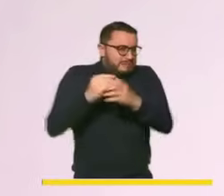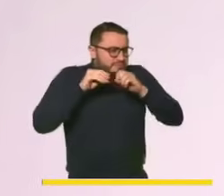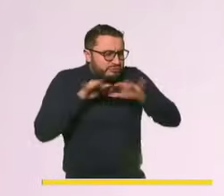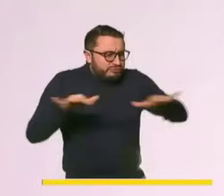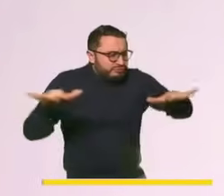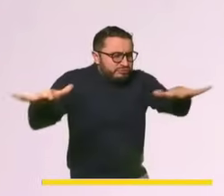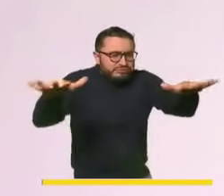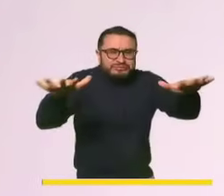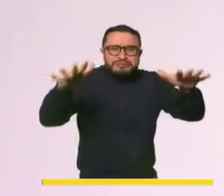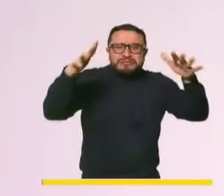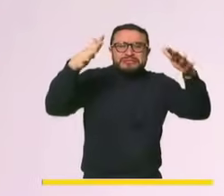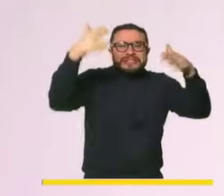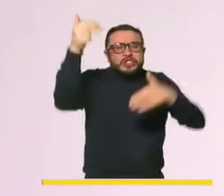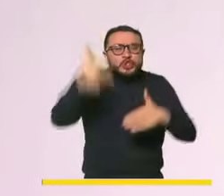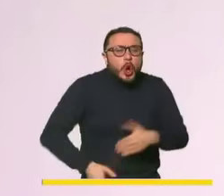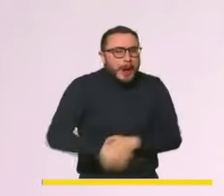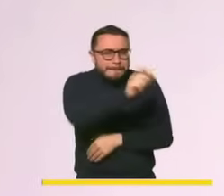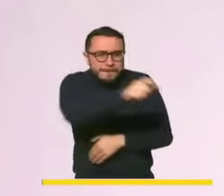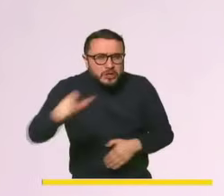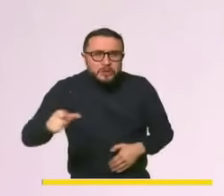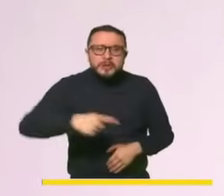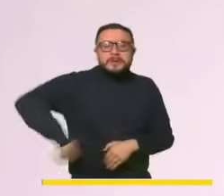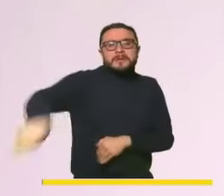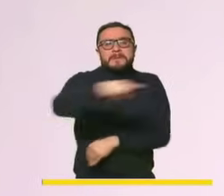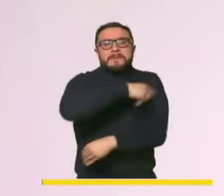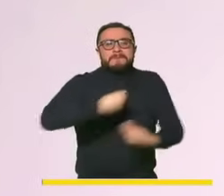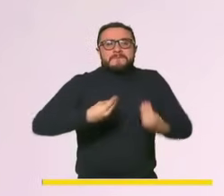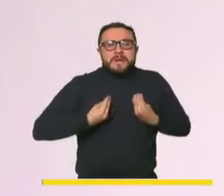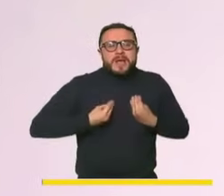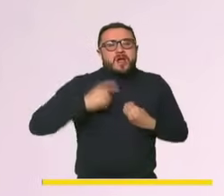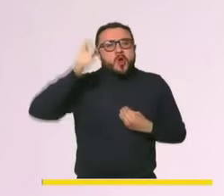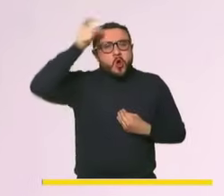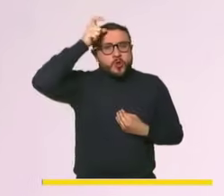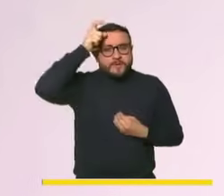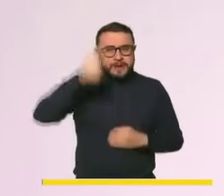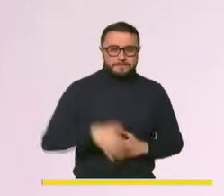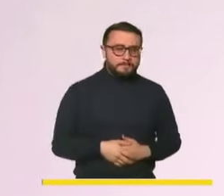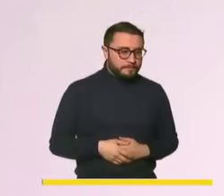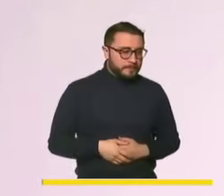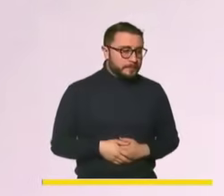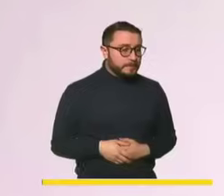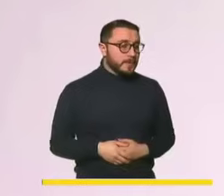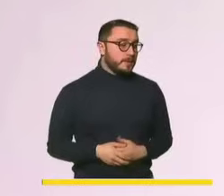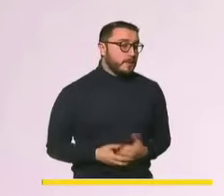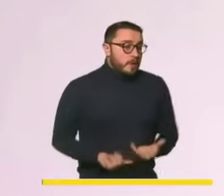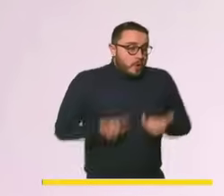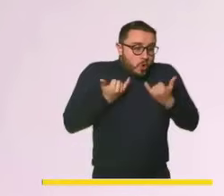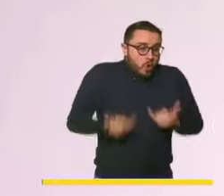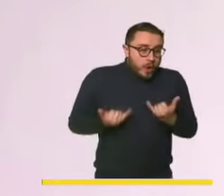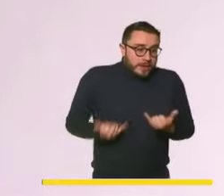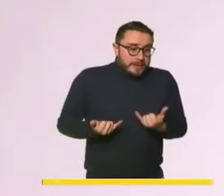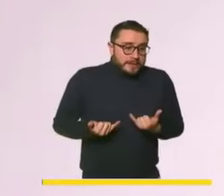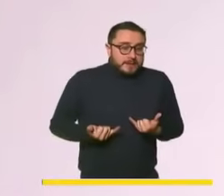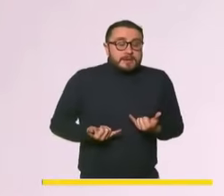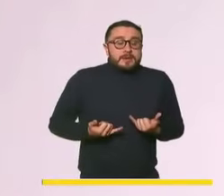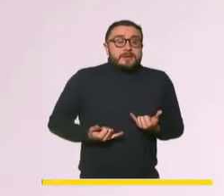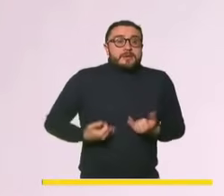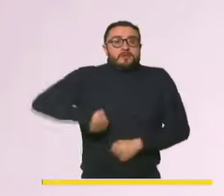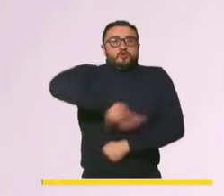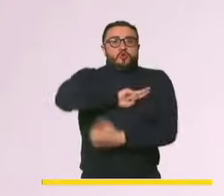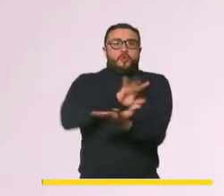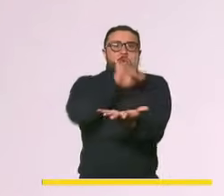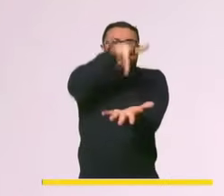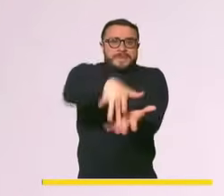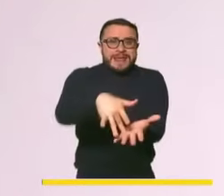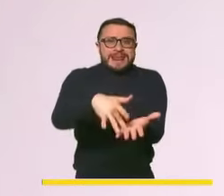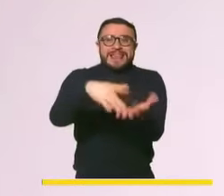del pueblo al pueblo de Córdoba. Hoy tratamos de venir a